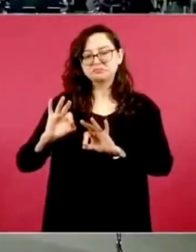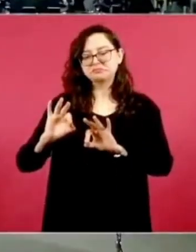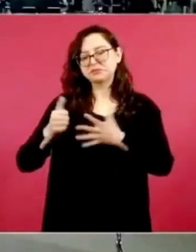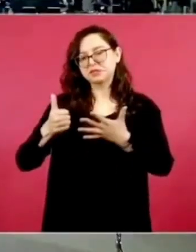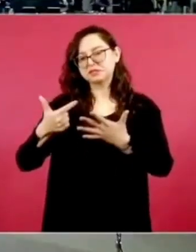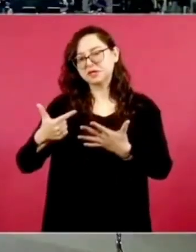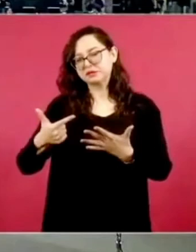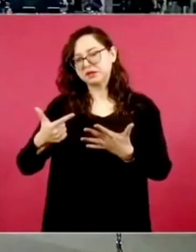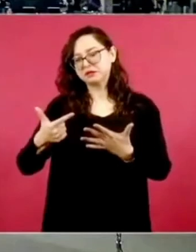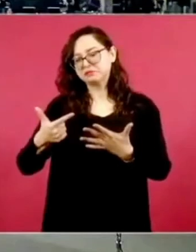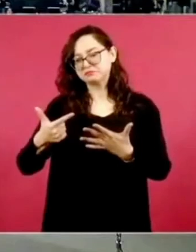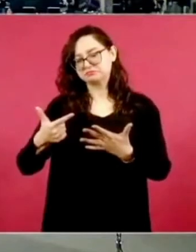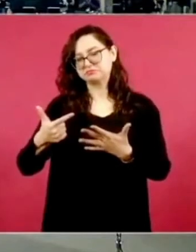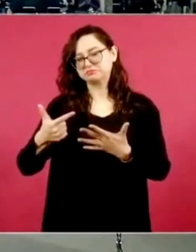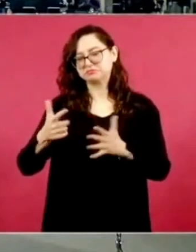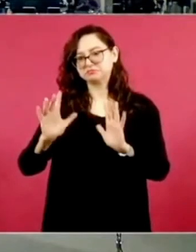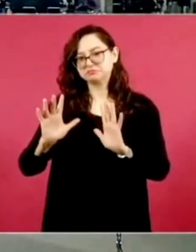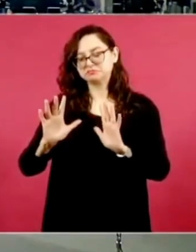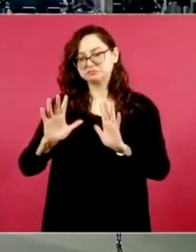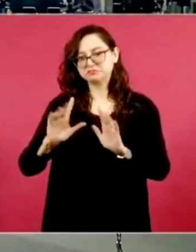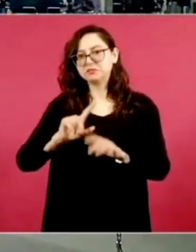otros.